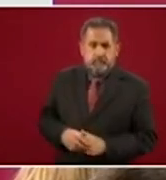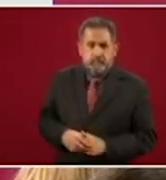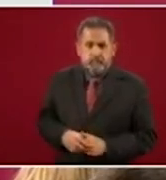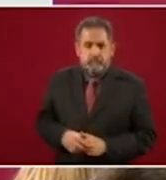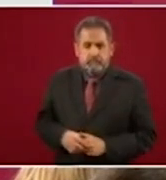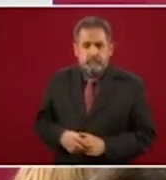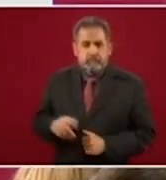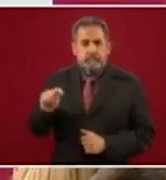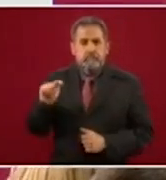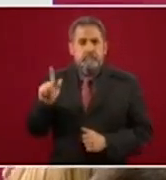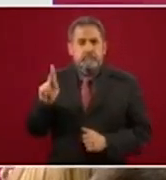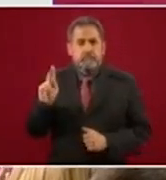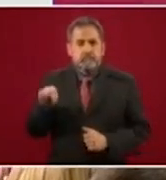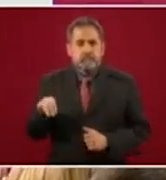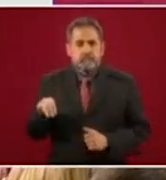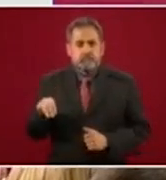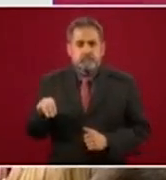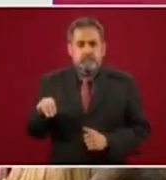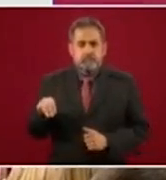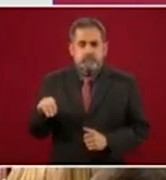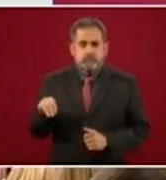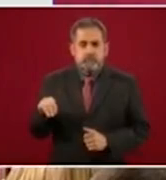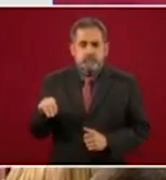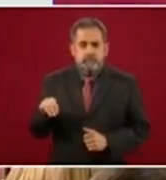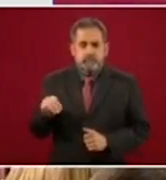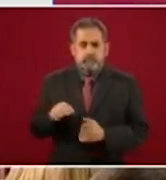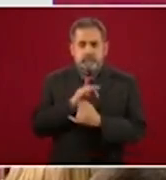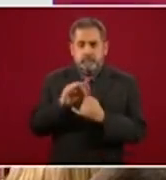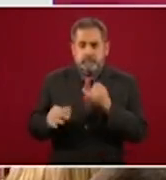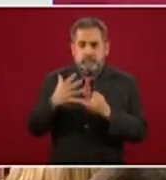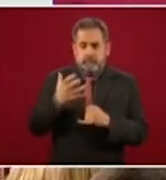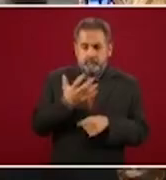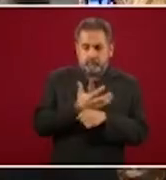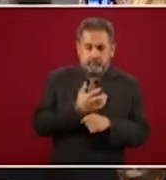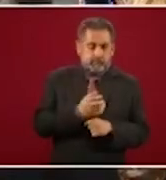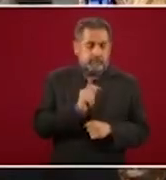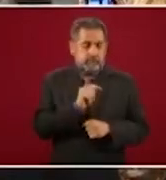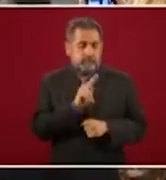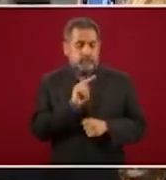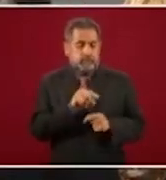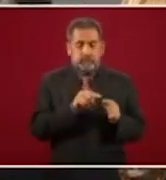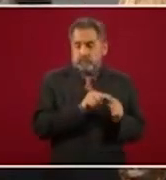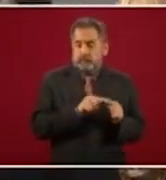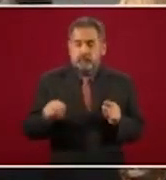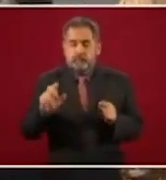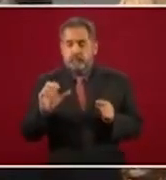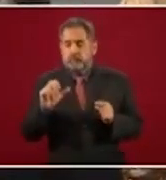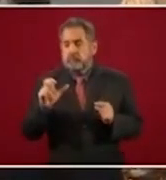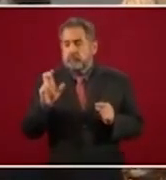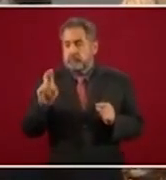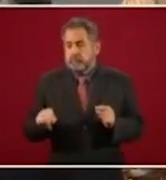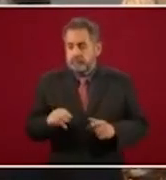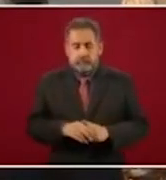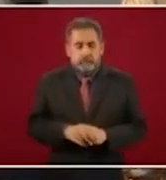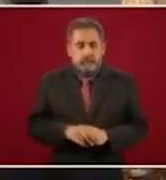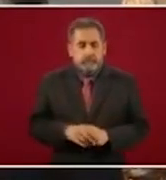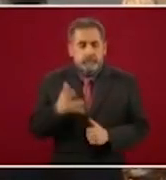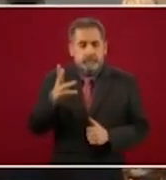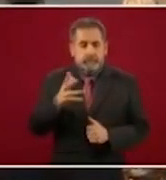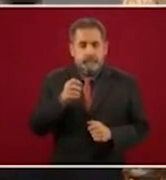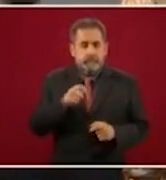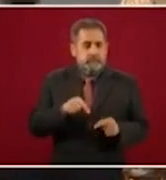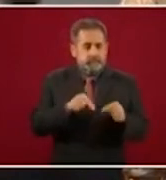tulum y este es el quinto tulum cancún son 5 tramos